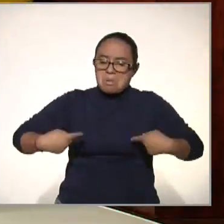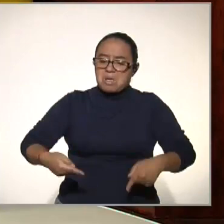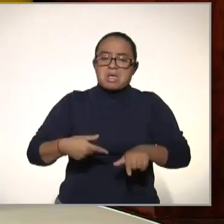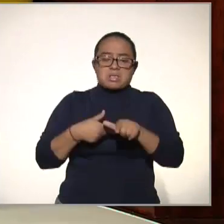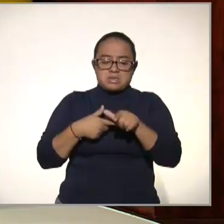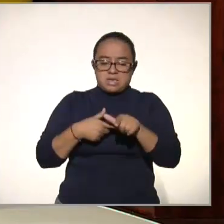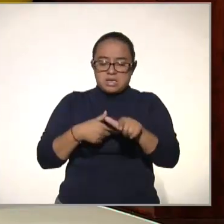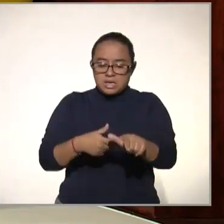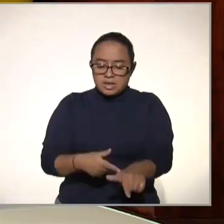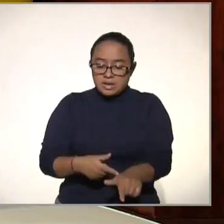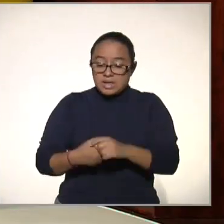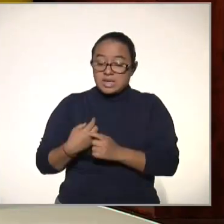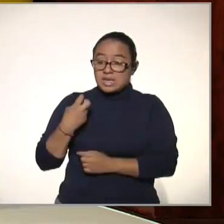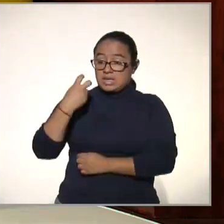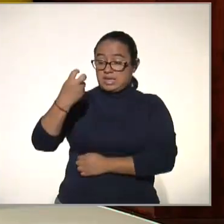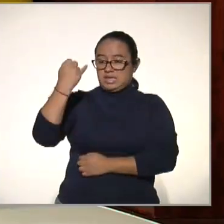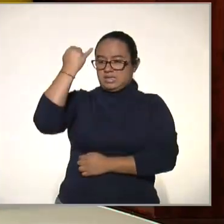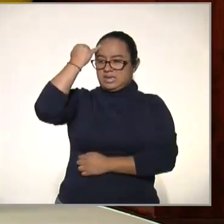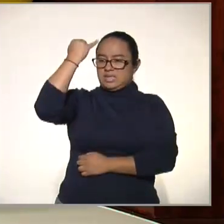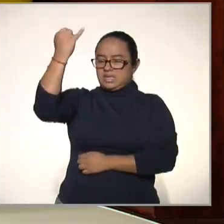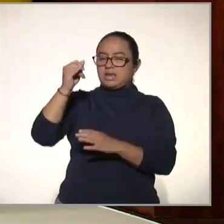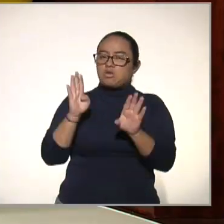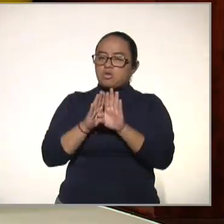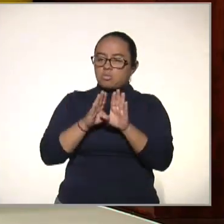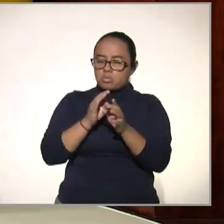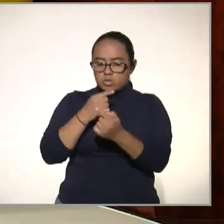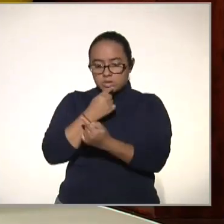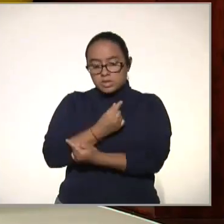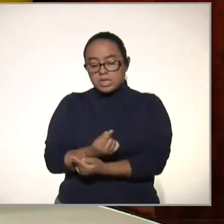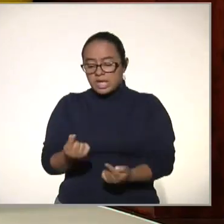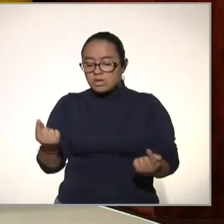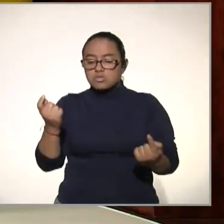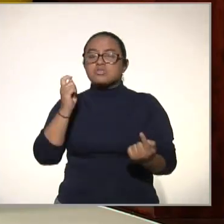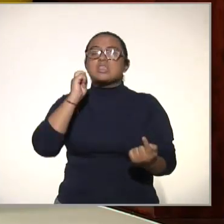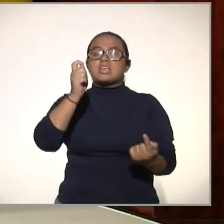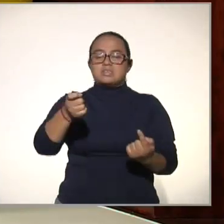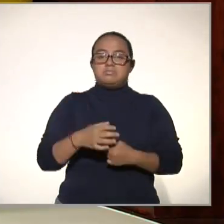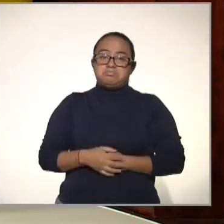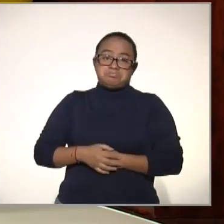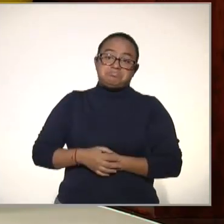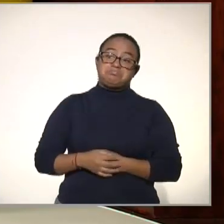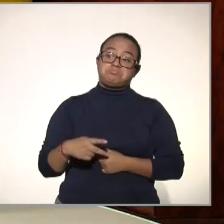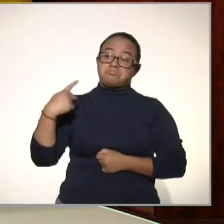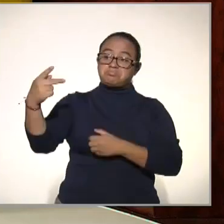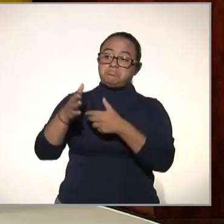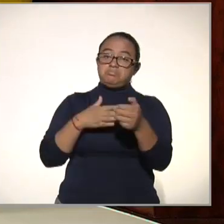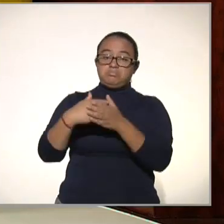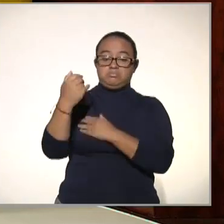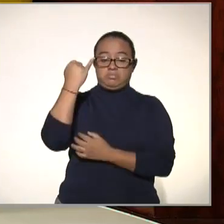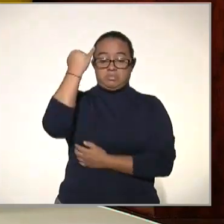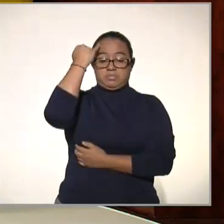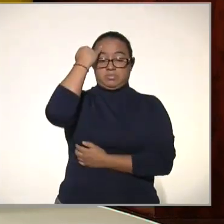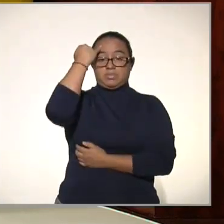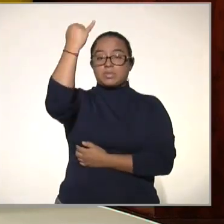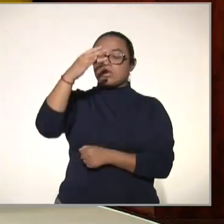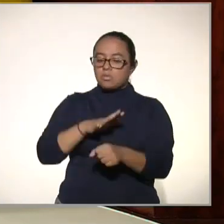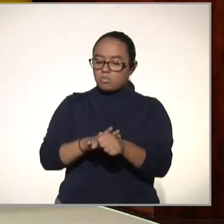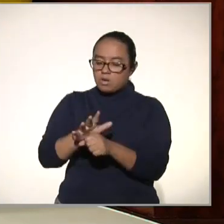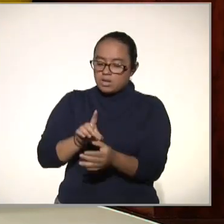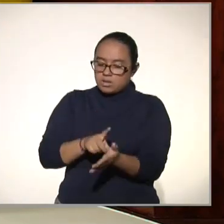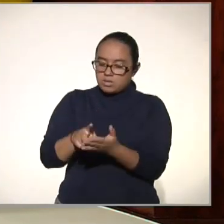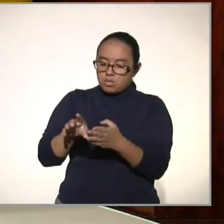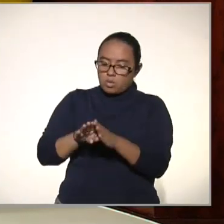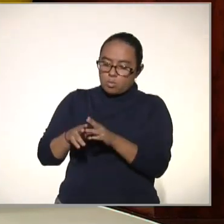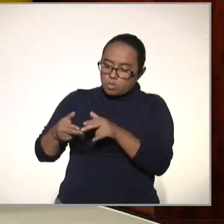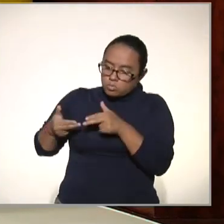infancia, para vos, Nat, la idea de infancia es justamente un invento de la modernidad y tiene que ver con el derecho a la herencia